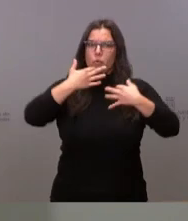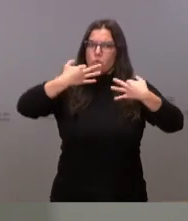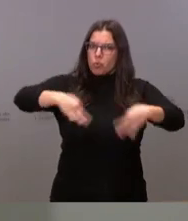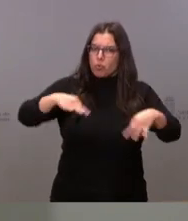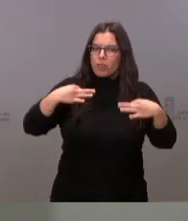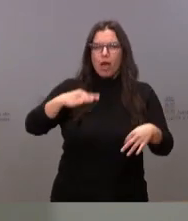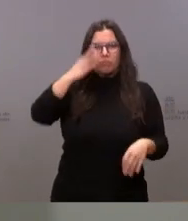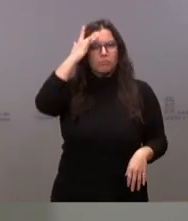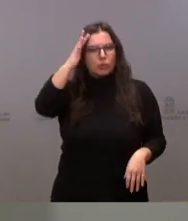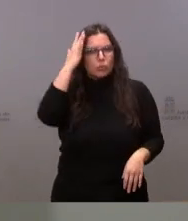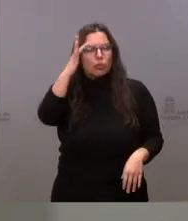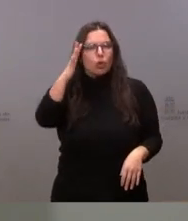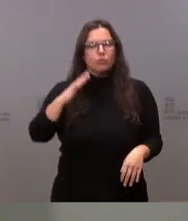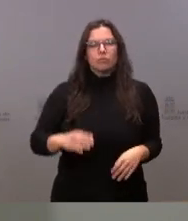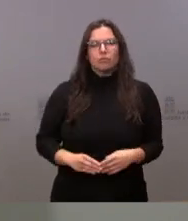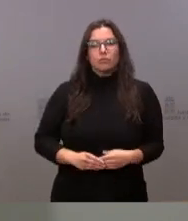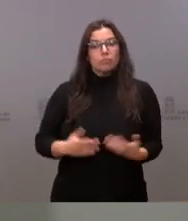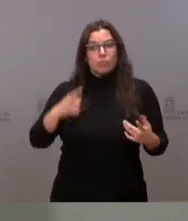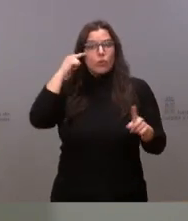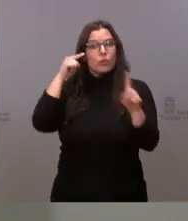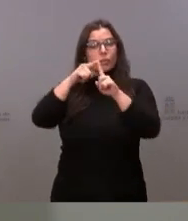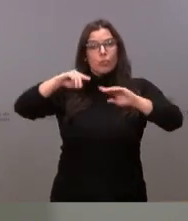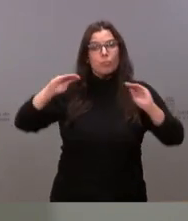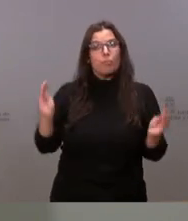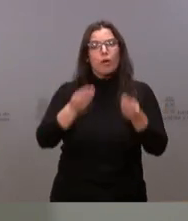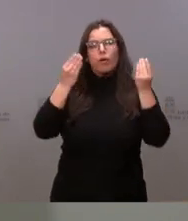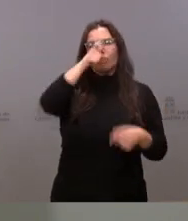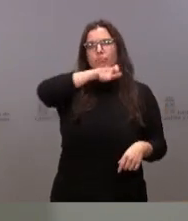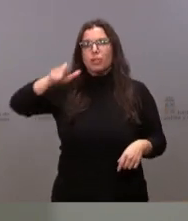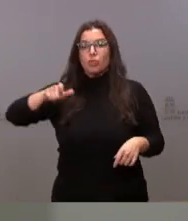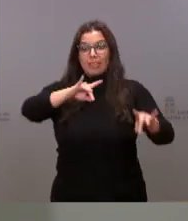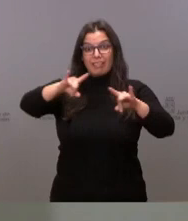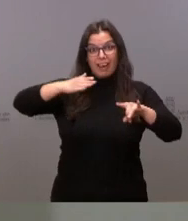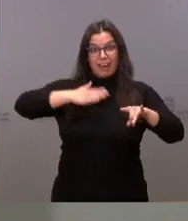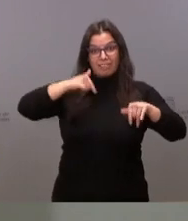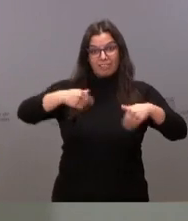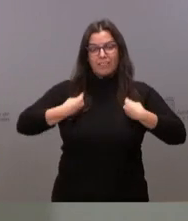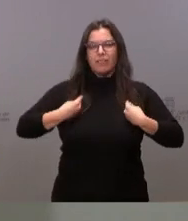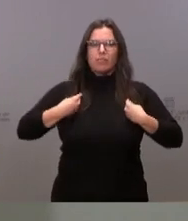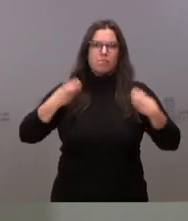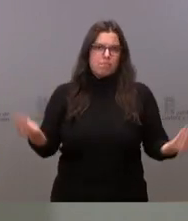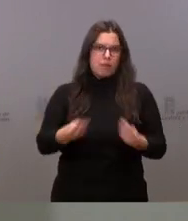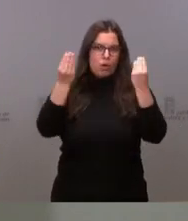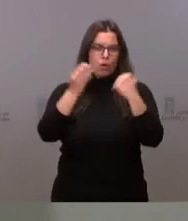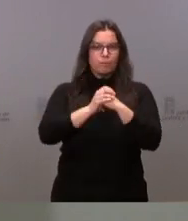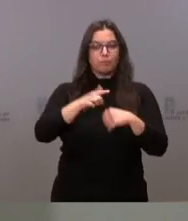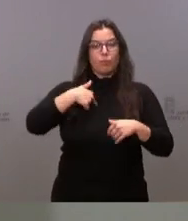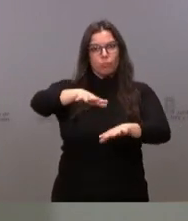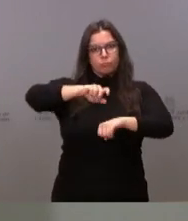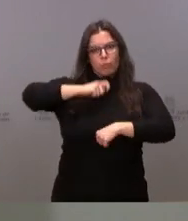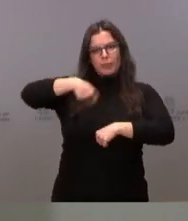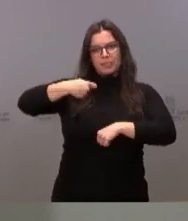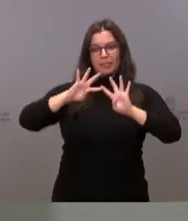con ilusión, para mejorar la vida de las personas de esta tierra, presidiendo un gobierno